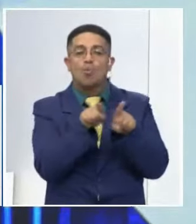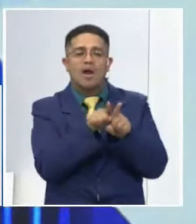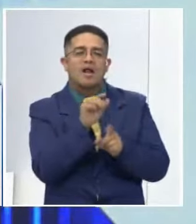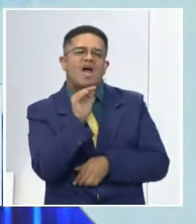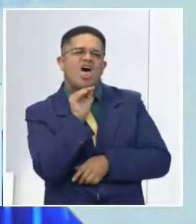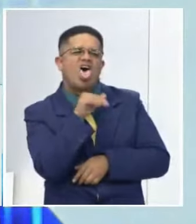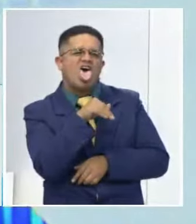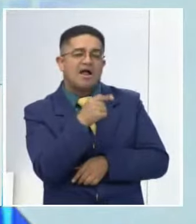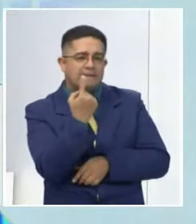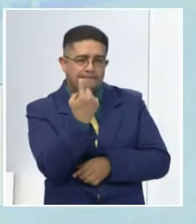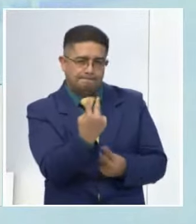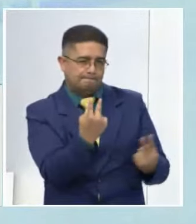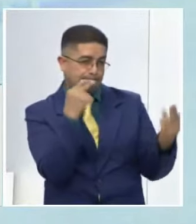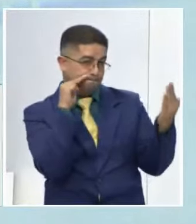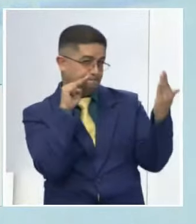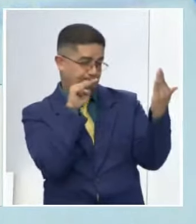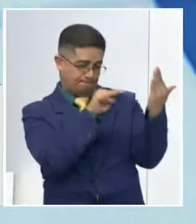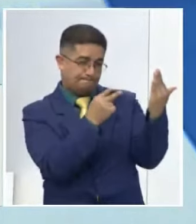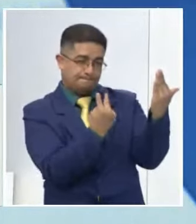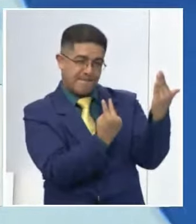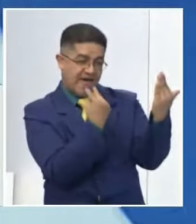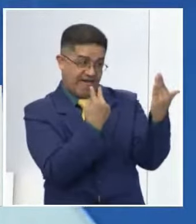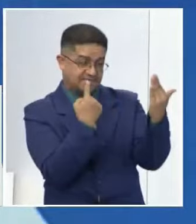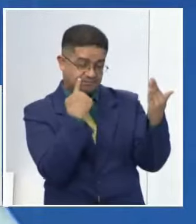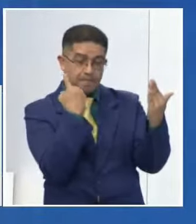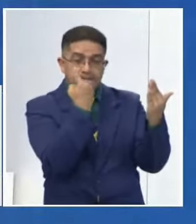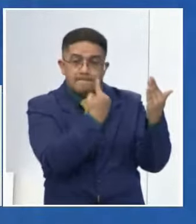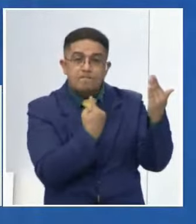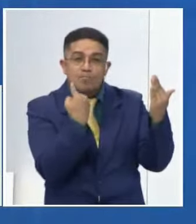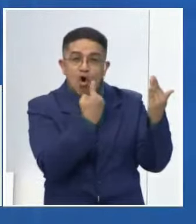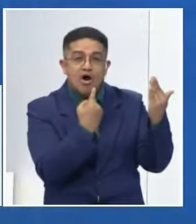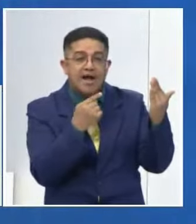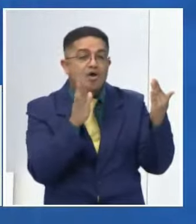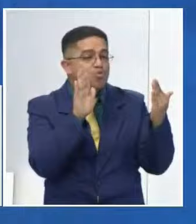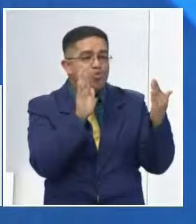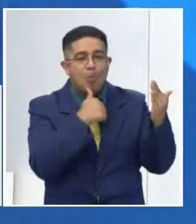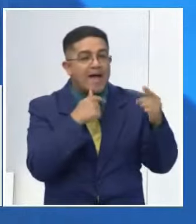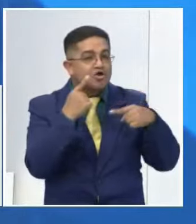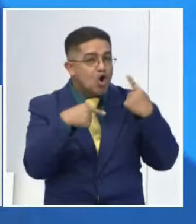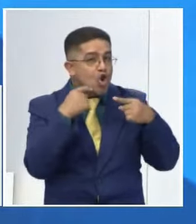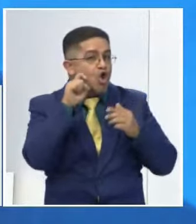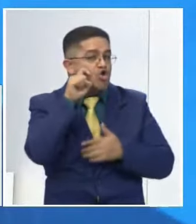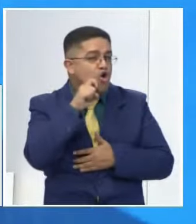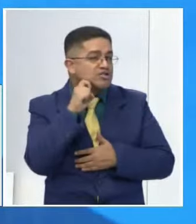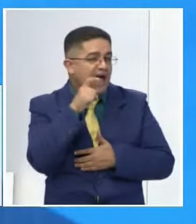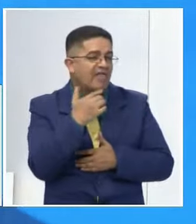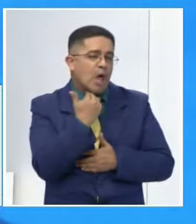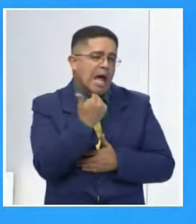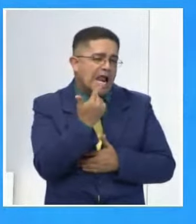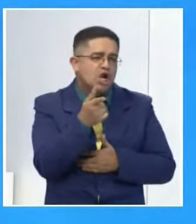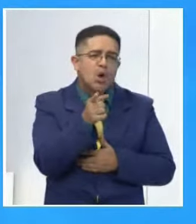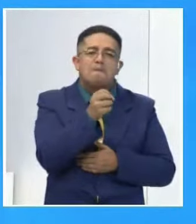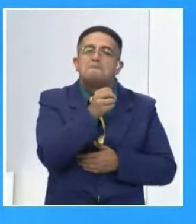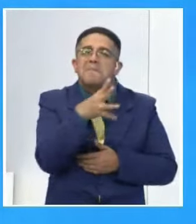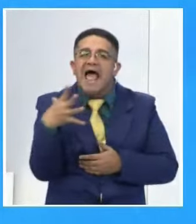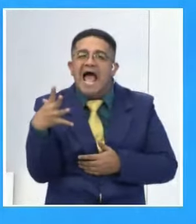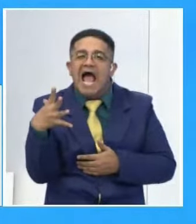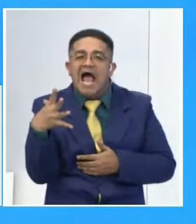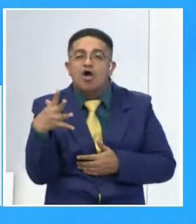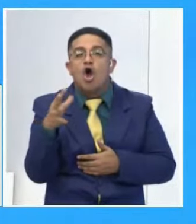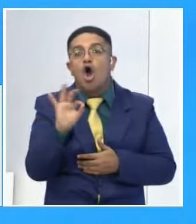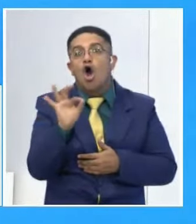decir, revisa tu cavidad bucal al frente de un espejo y si tú ves que tu boca no es rosada, es decir, que hay alguna lesión de color blanco, de